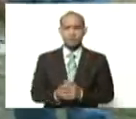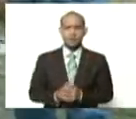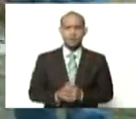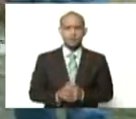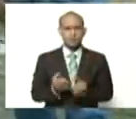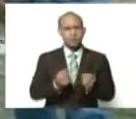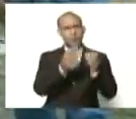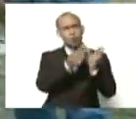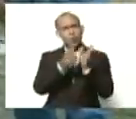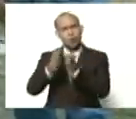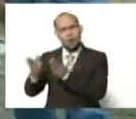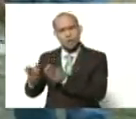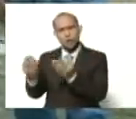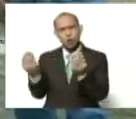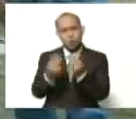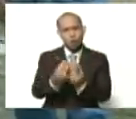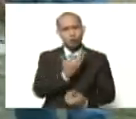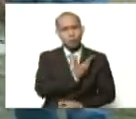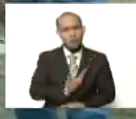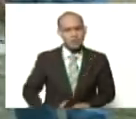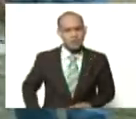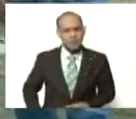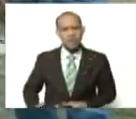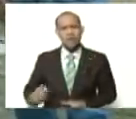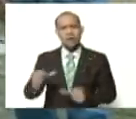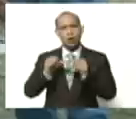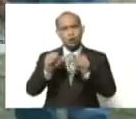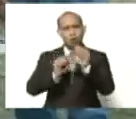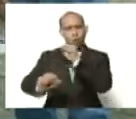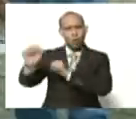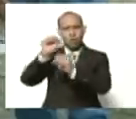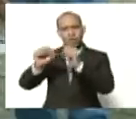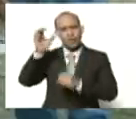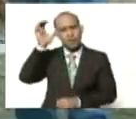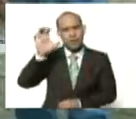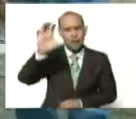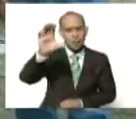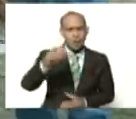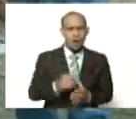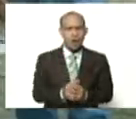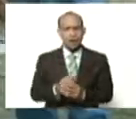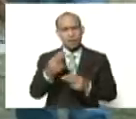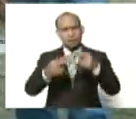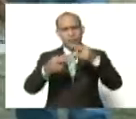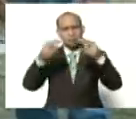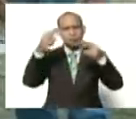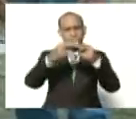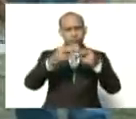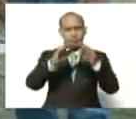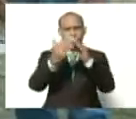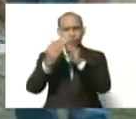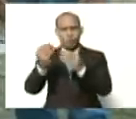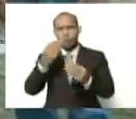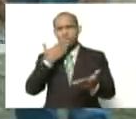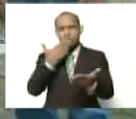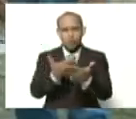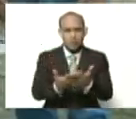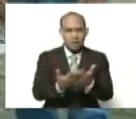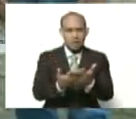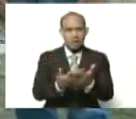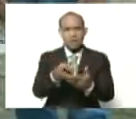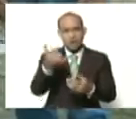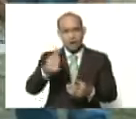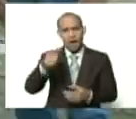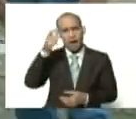junto con usted, presidente, y seguir defendiendo la patria, seguir construyendo el proyecto comunal, presidente. Muy agradecido, cuente con este